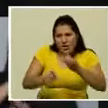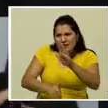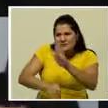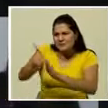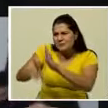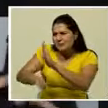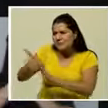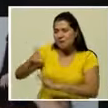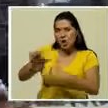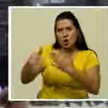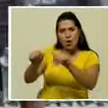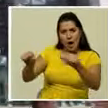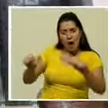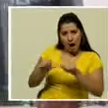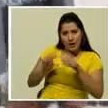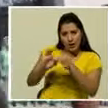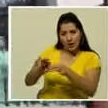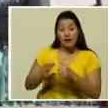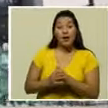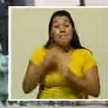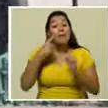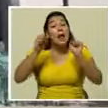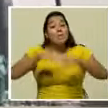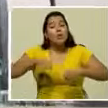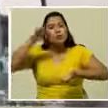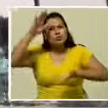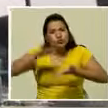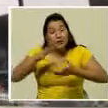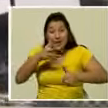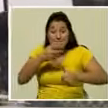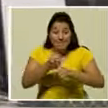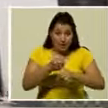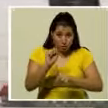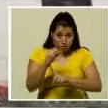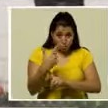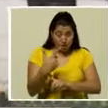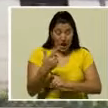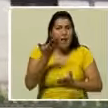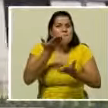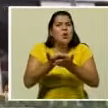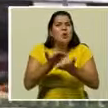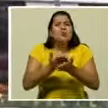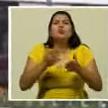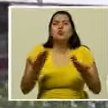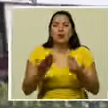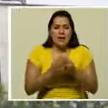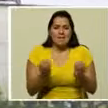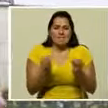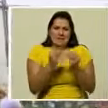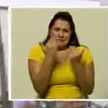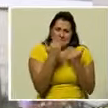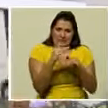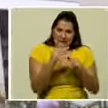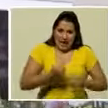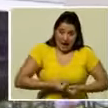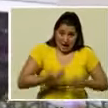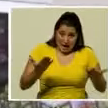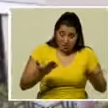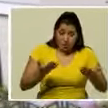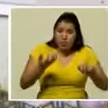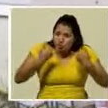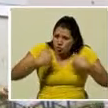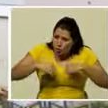regiones. Para reducir el impacto fiscal de la pandemia, propuso combinar la austeridad en el gasto público, seguir socando la faja